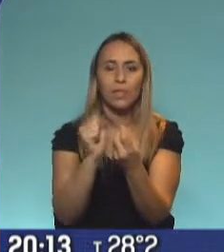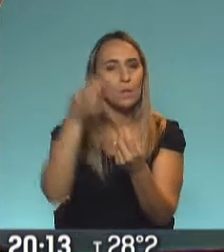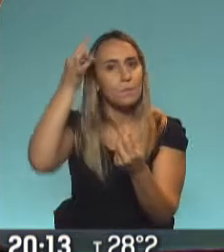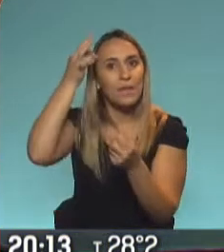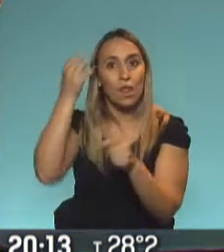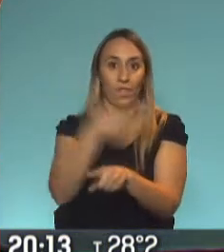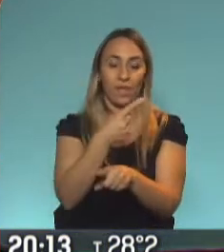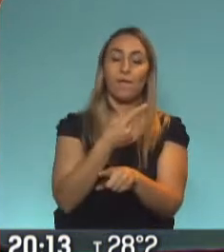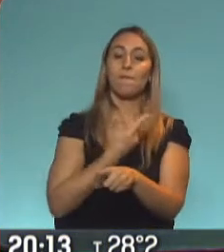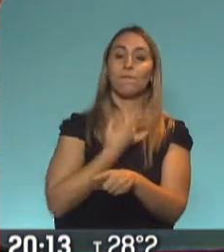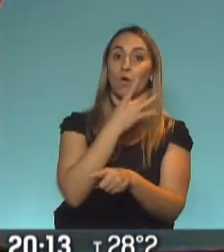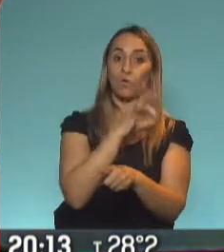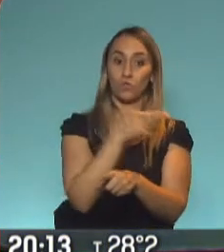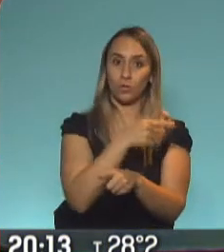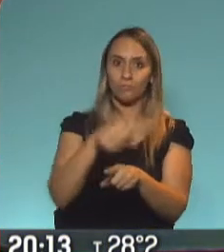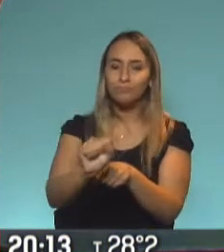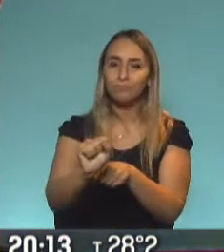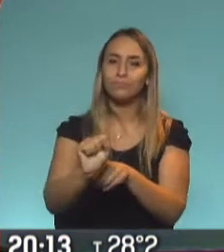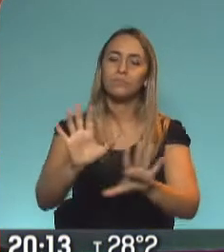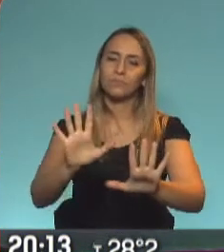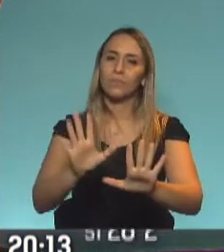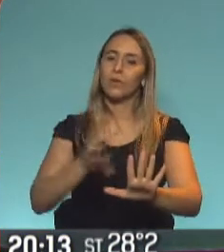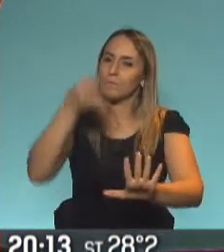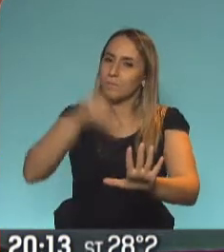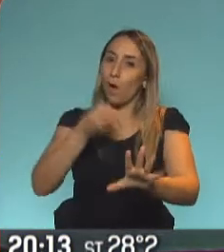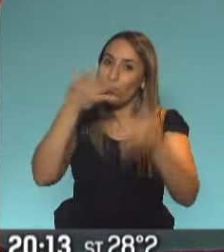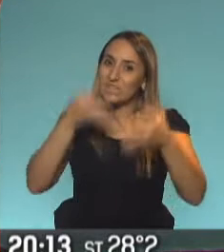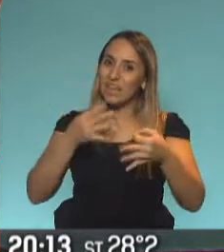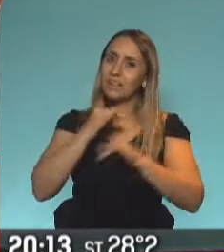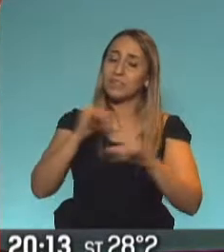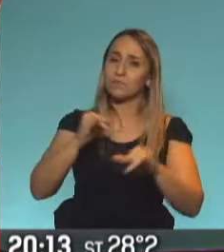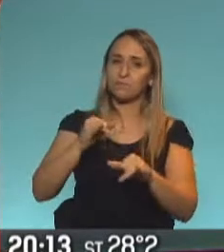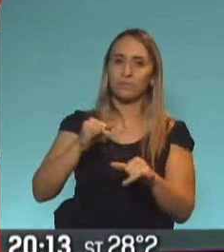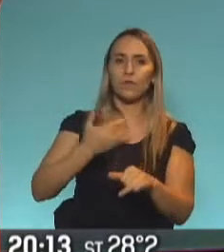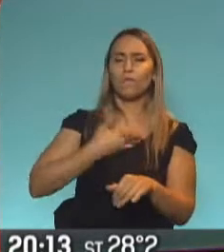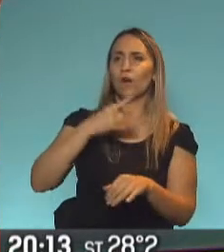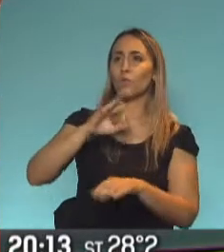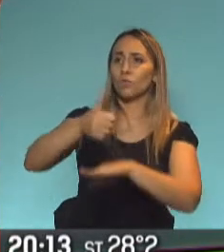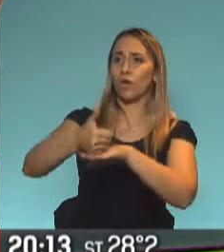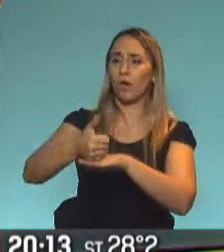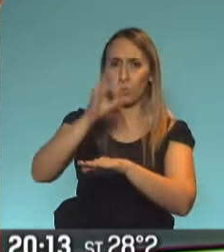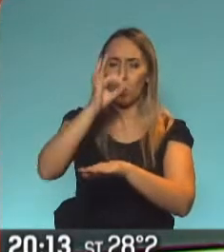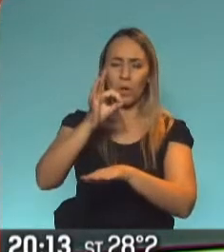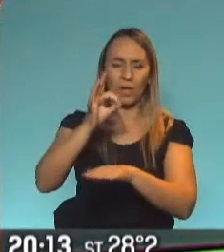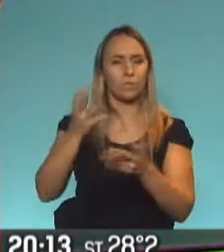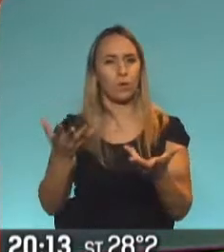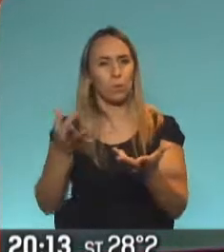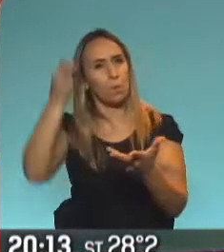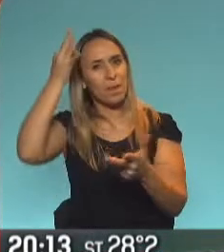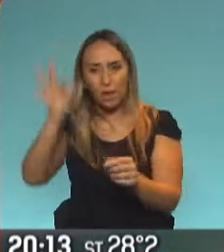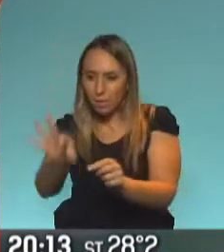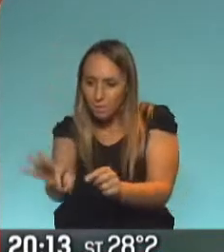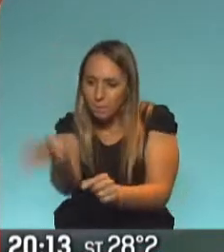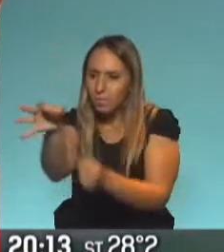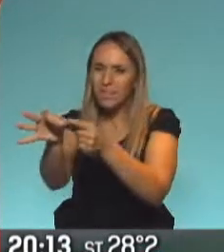esto había estado ahí. Bueno, la versión oficial indica que no había estado ahí. ¿Cómo apareció un cabello de él ahí? Además, se van a peritar